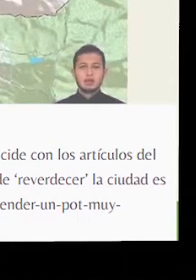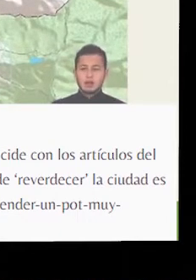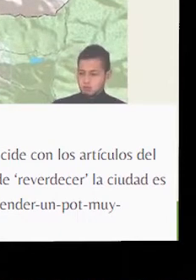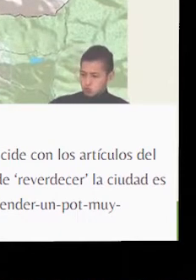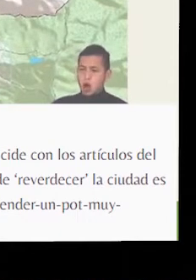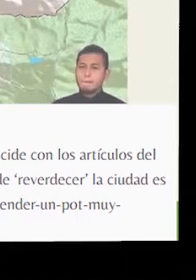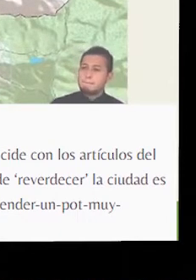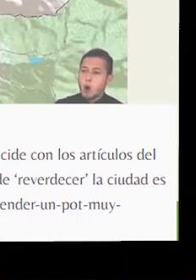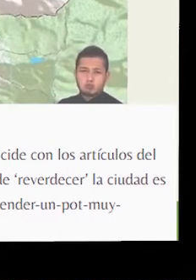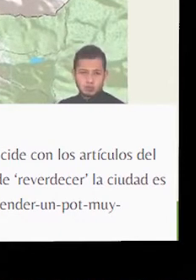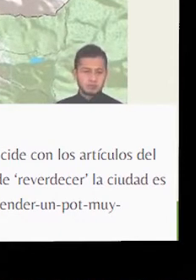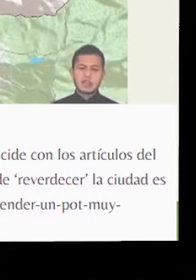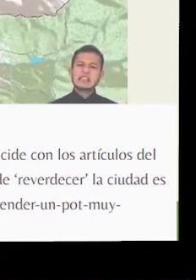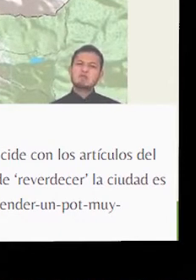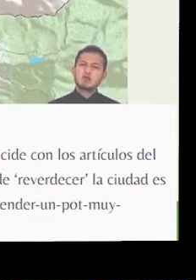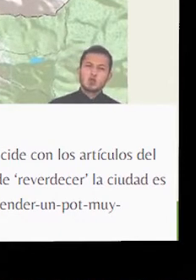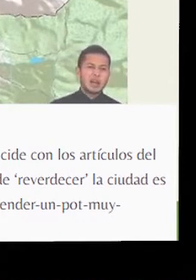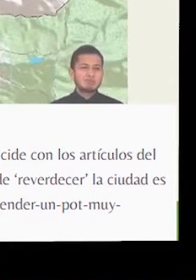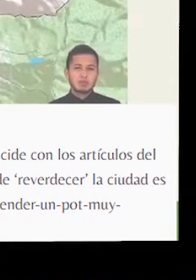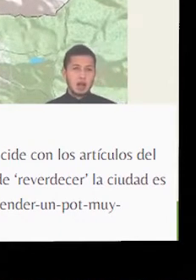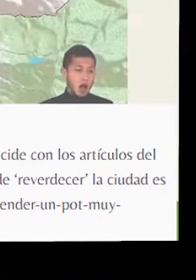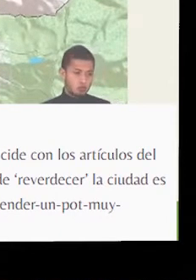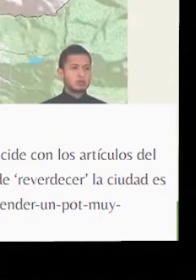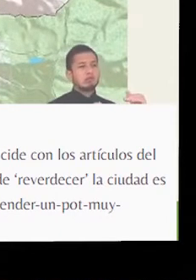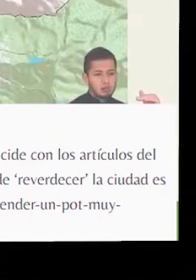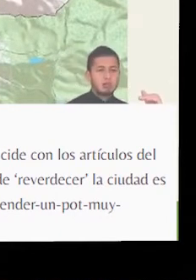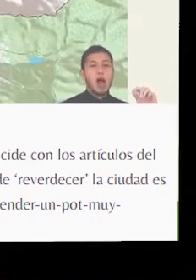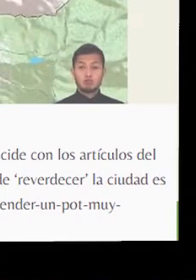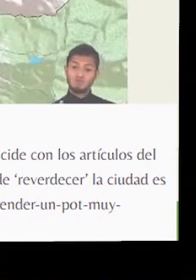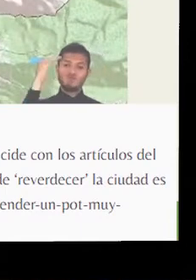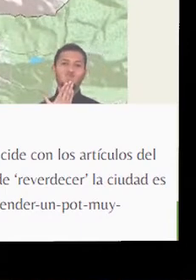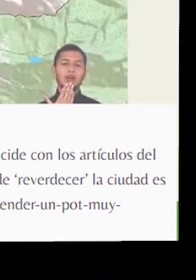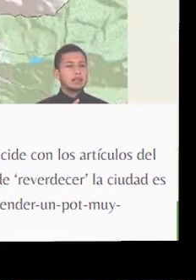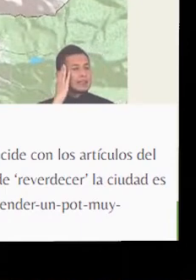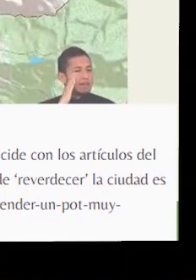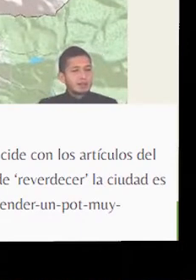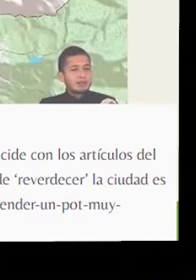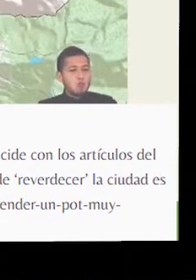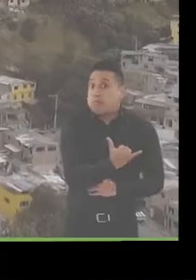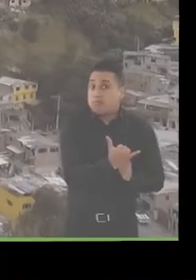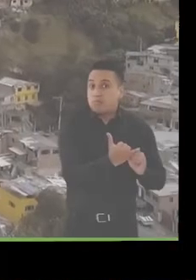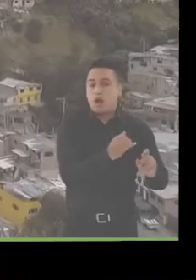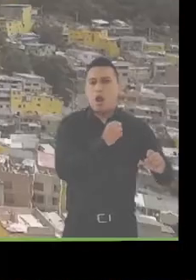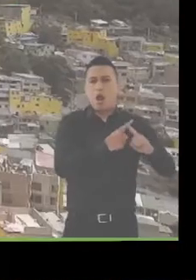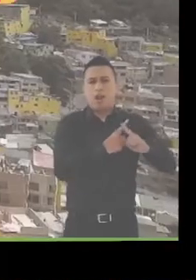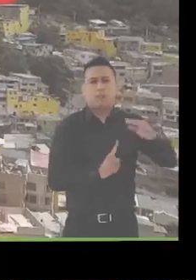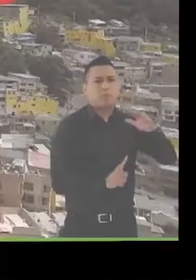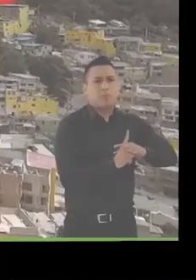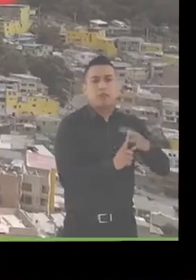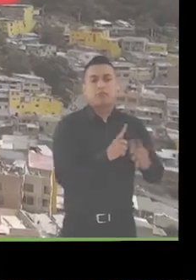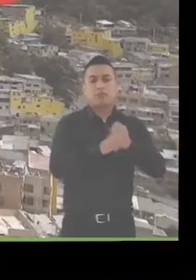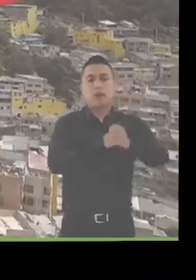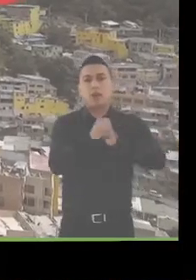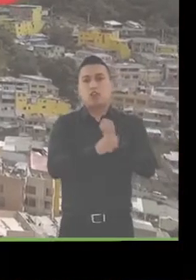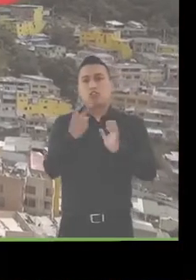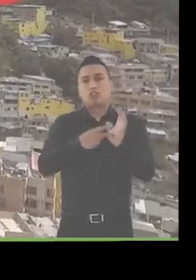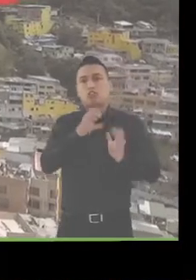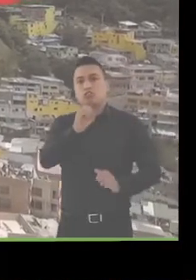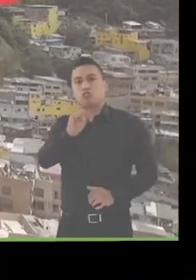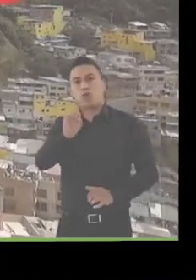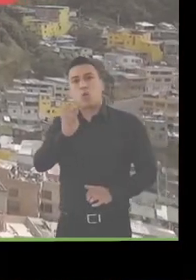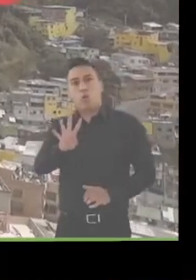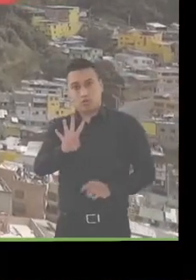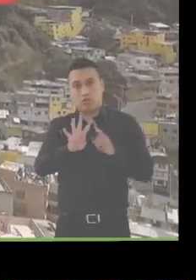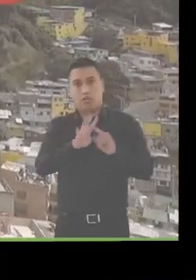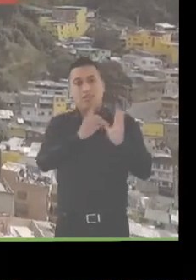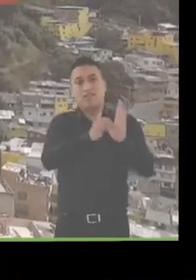más eficientemente posible esa demanda de vivienda que va a haber en los próximos 12 años, que es